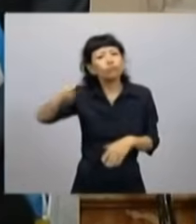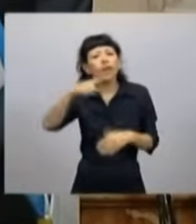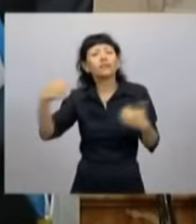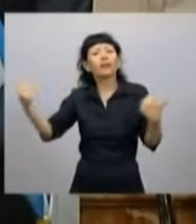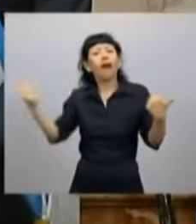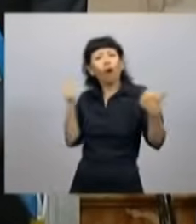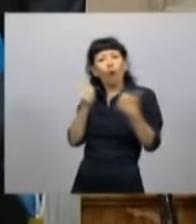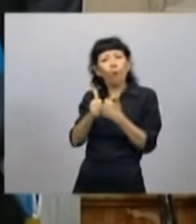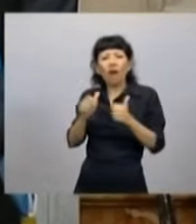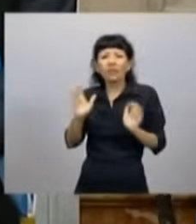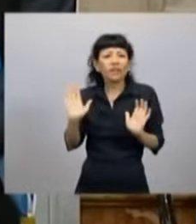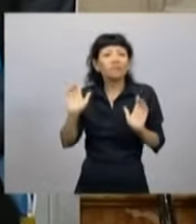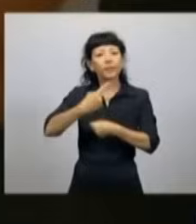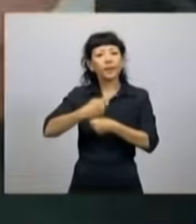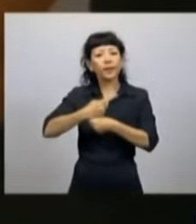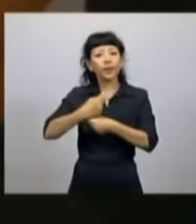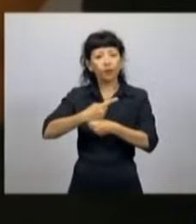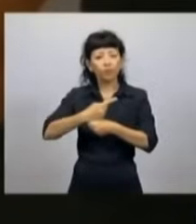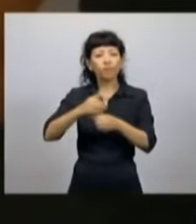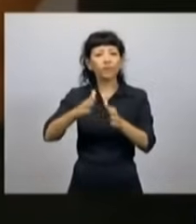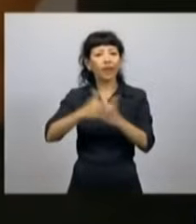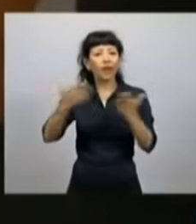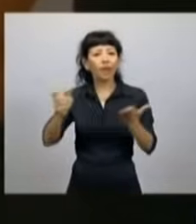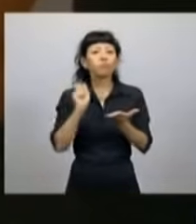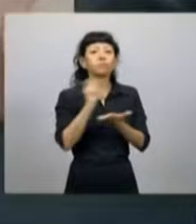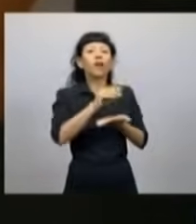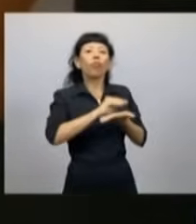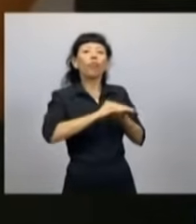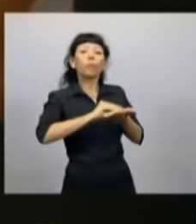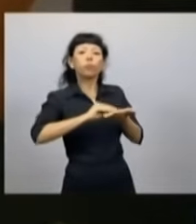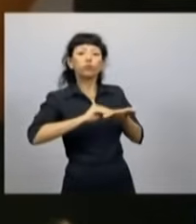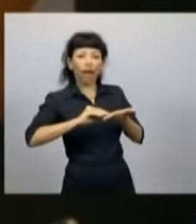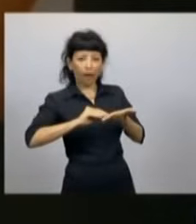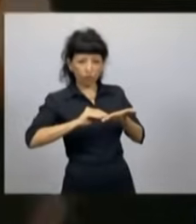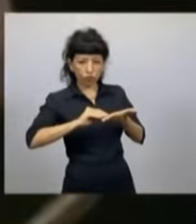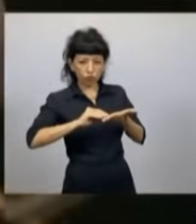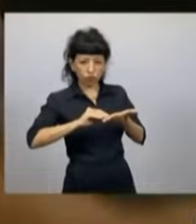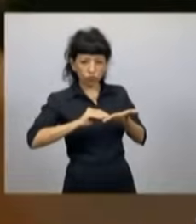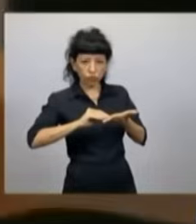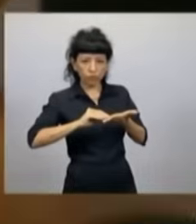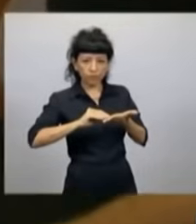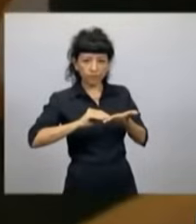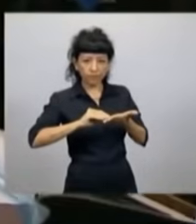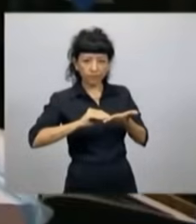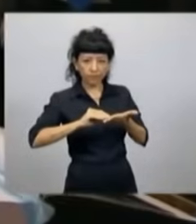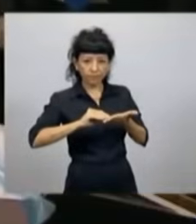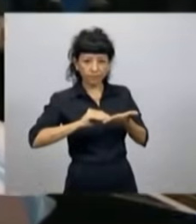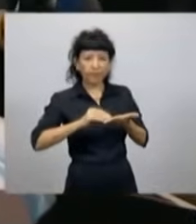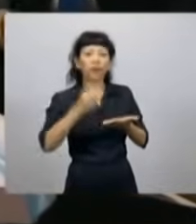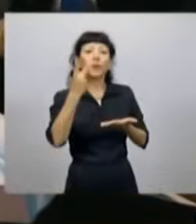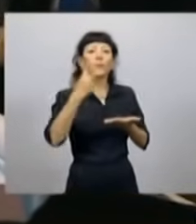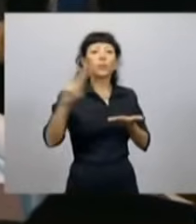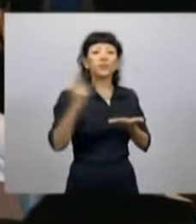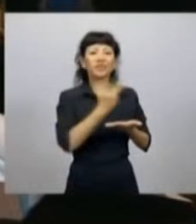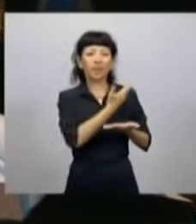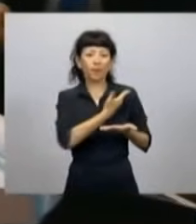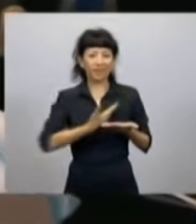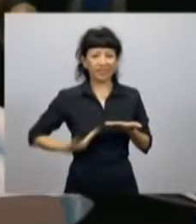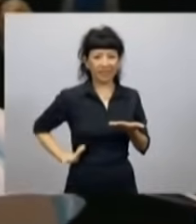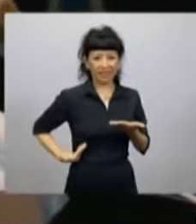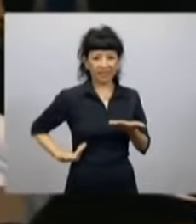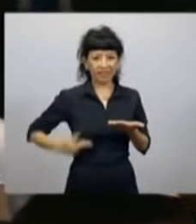Chile y a la política interna. En términos de la política exterior, por ejemplo, se ve claramente que el Mercosur no va a ser una